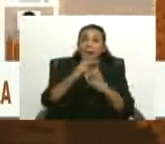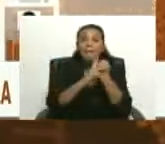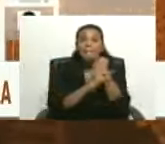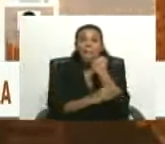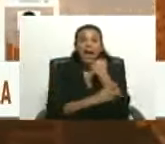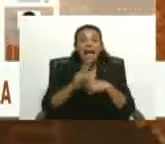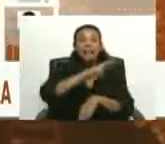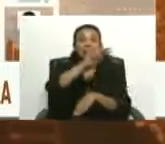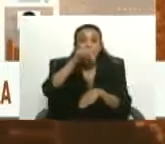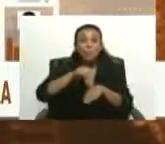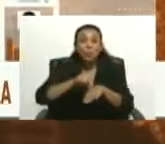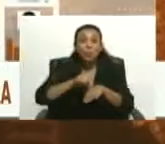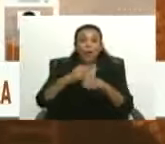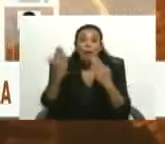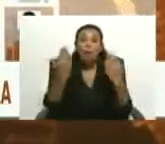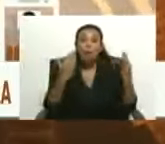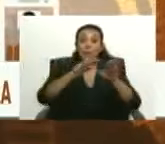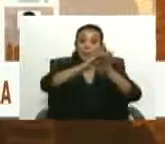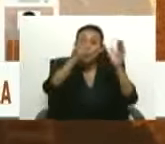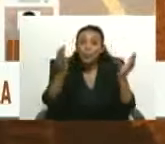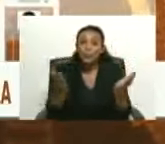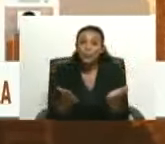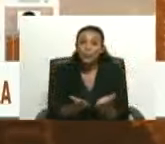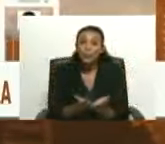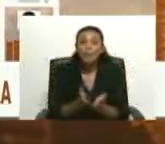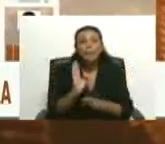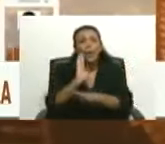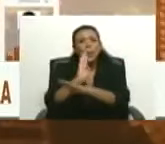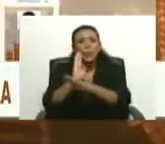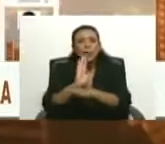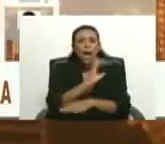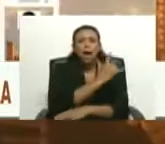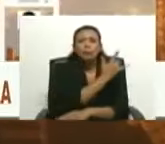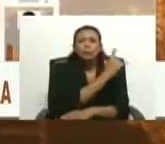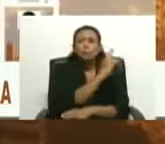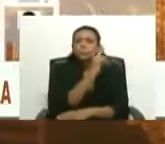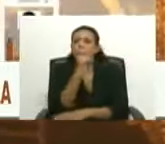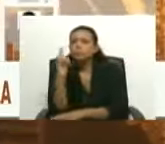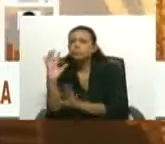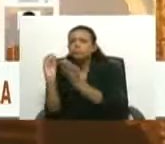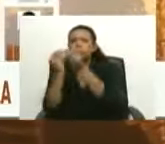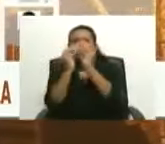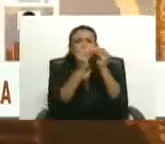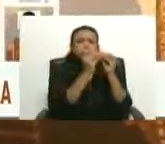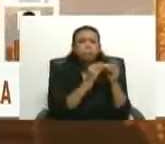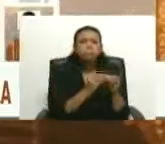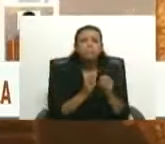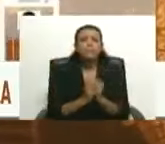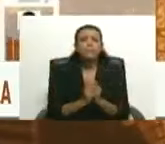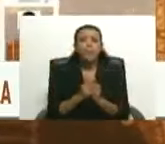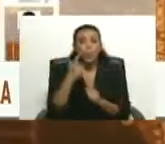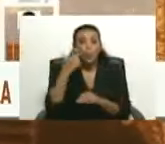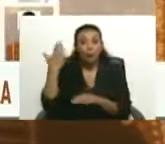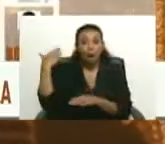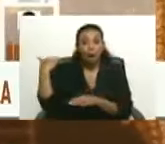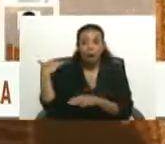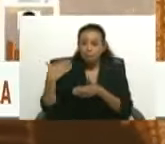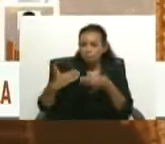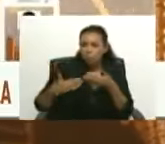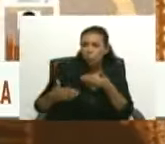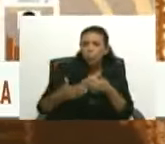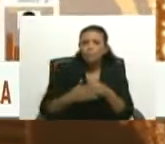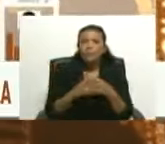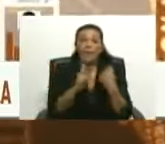nacionales del mundo, para preservarlos, recuperarnos, como hemos hecho recientemente con